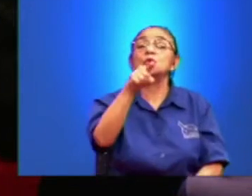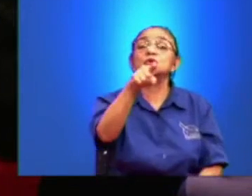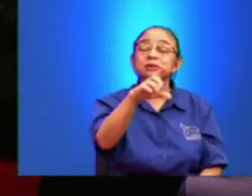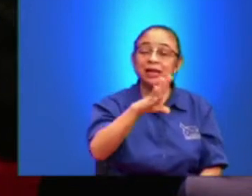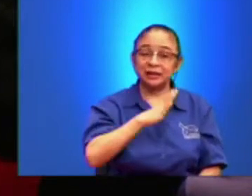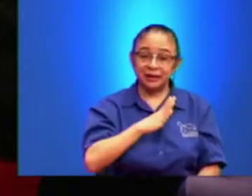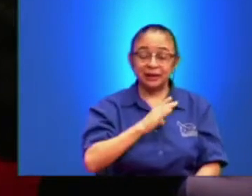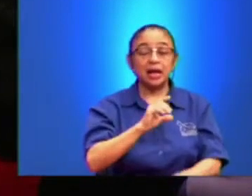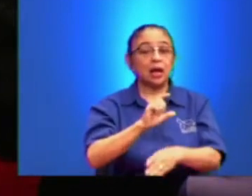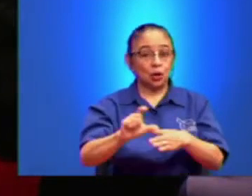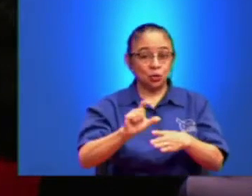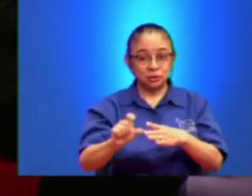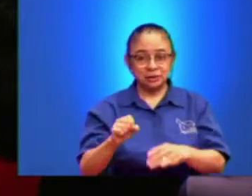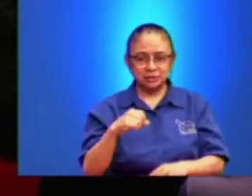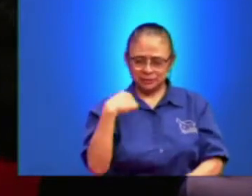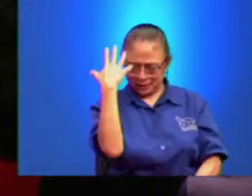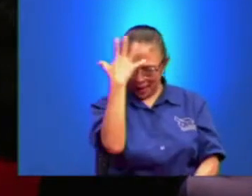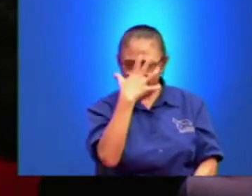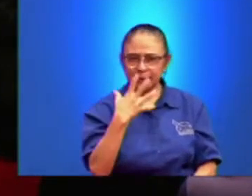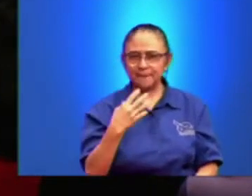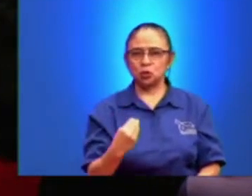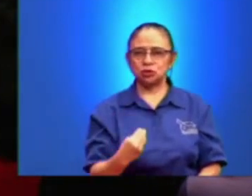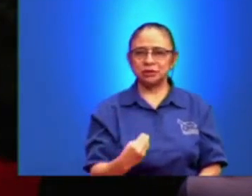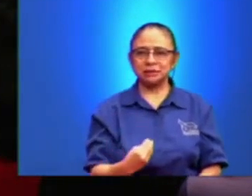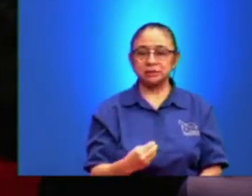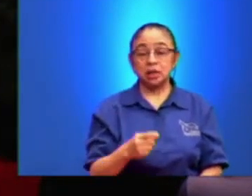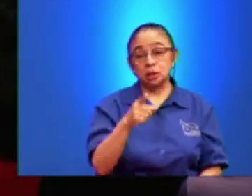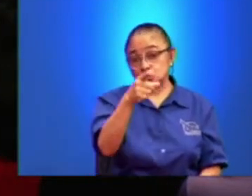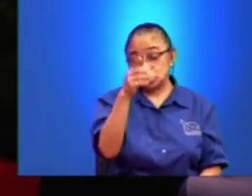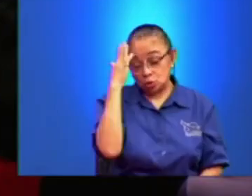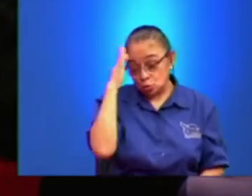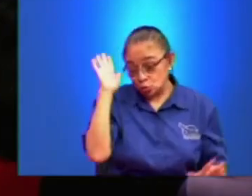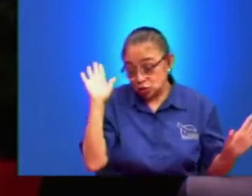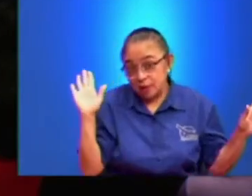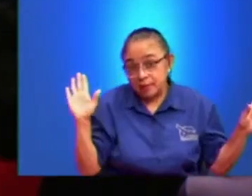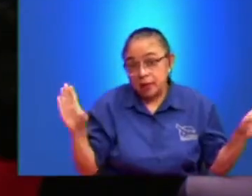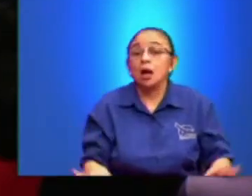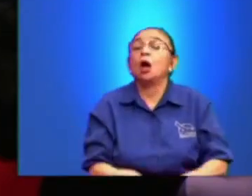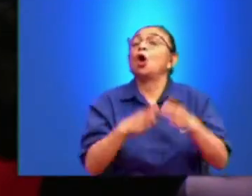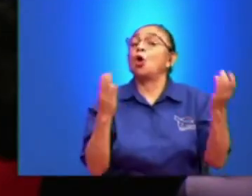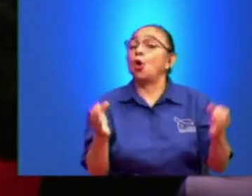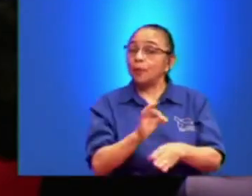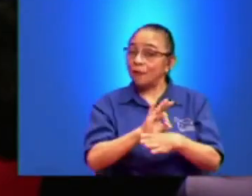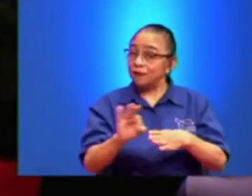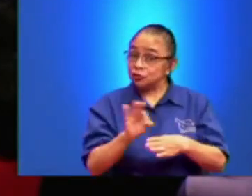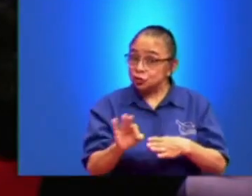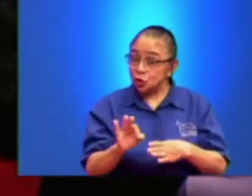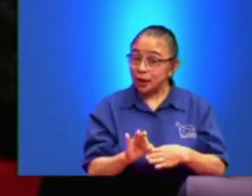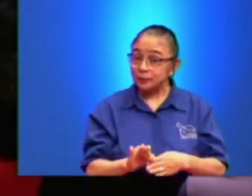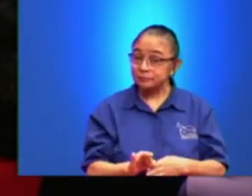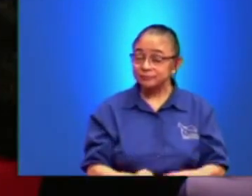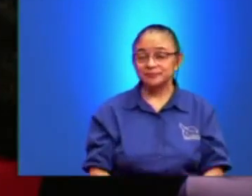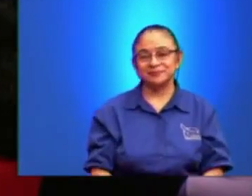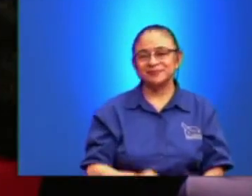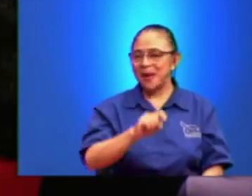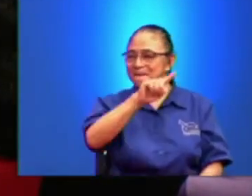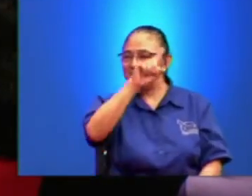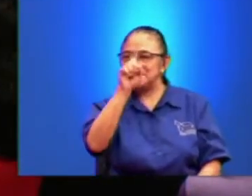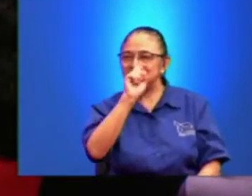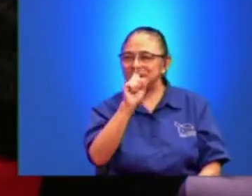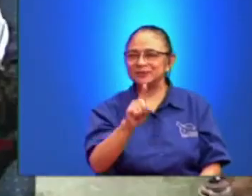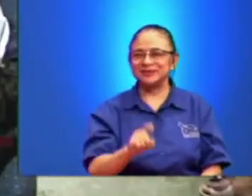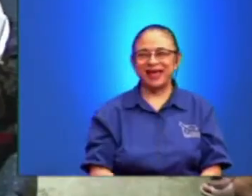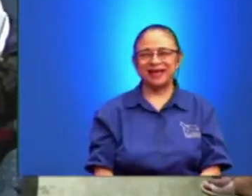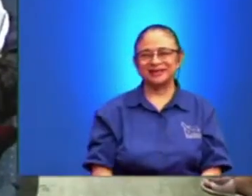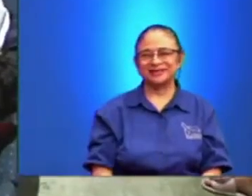tiene cosas extraordinarias que no sabe cómo funciona o no no está muy de